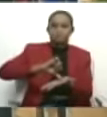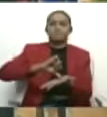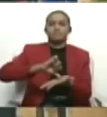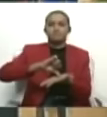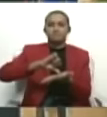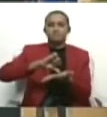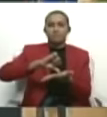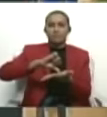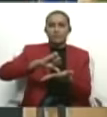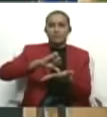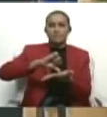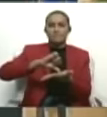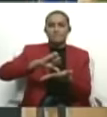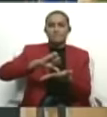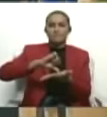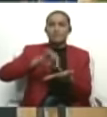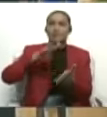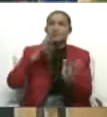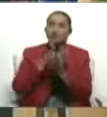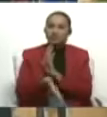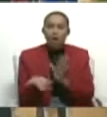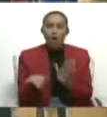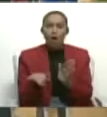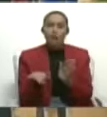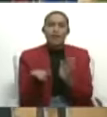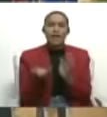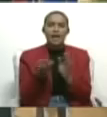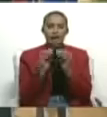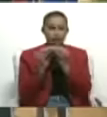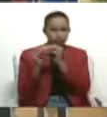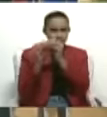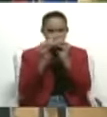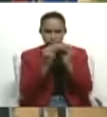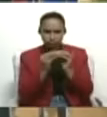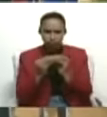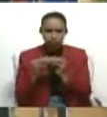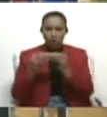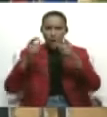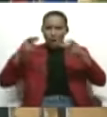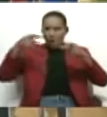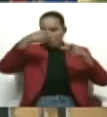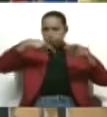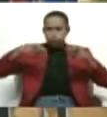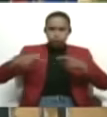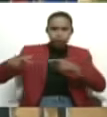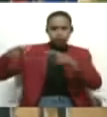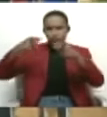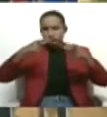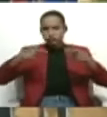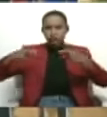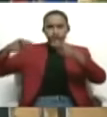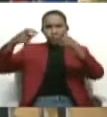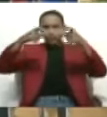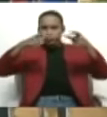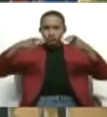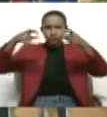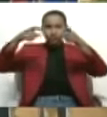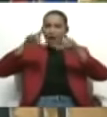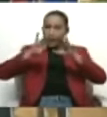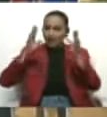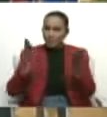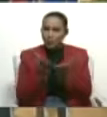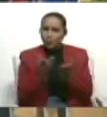posicionamiento satelital, el GLONASS, que es un sistema comercial muy utilizado en el mundo y